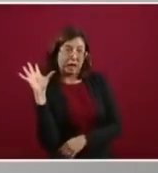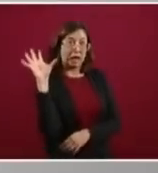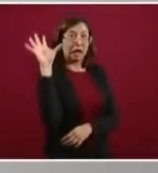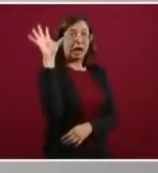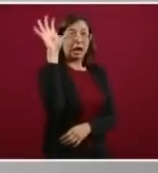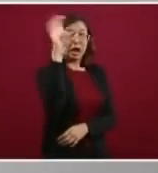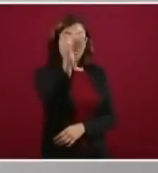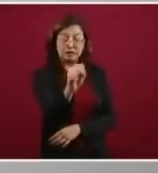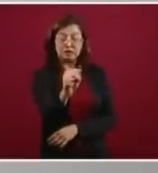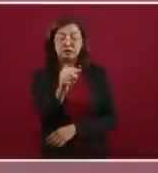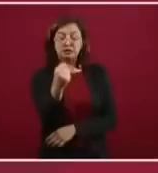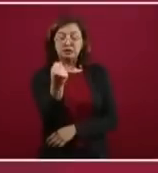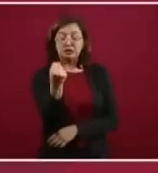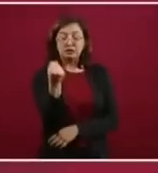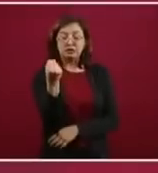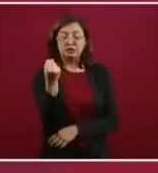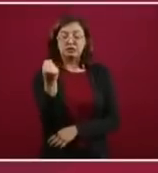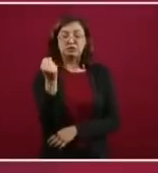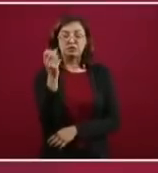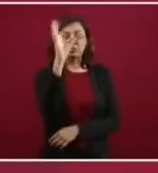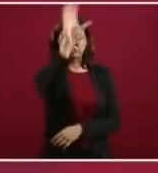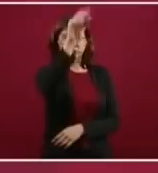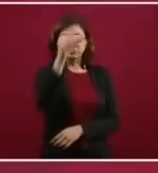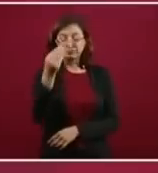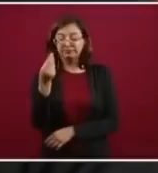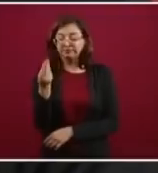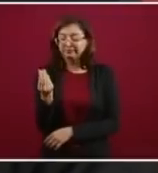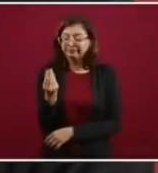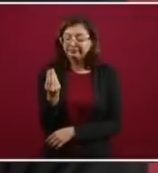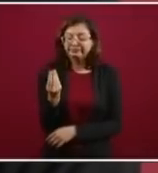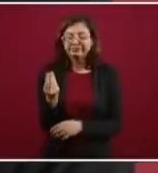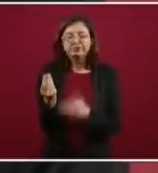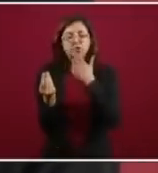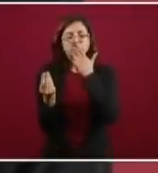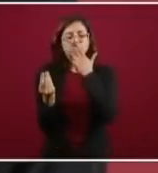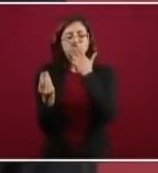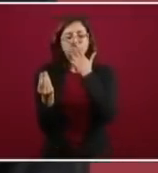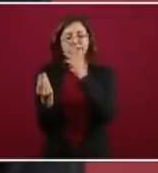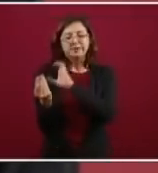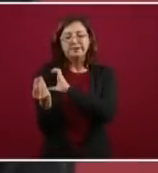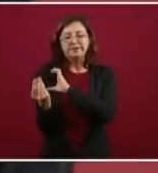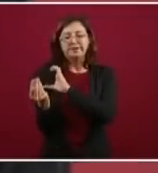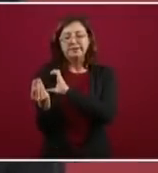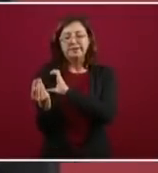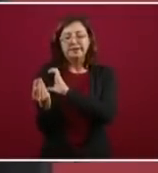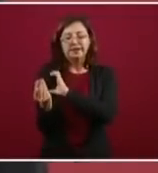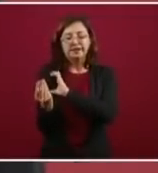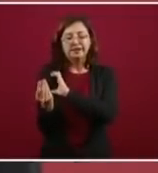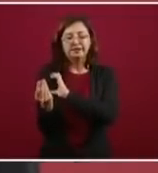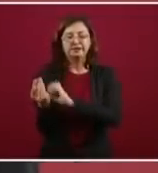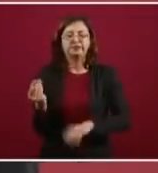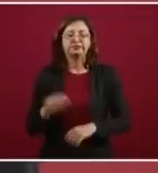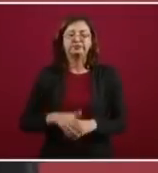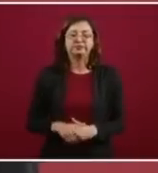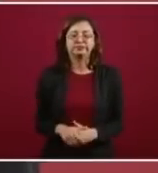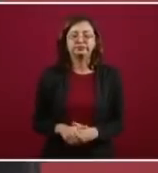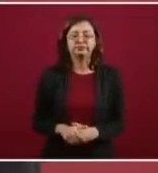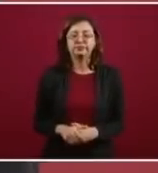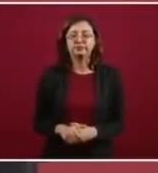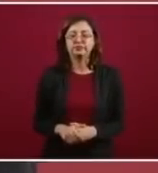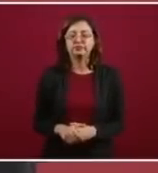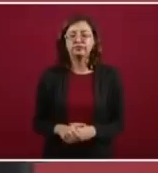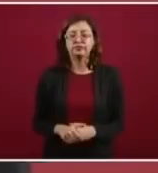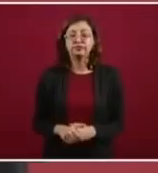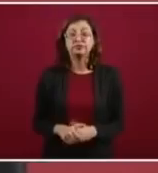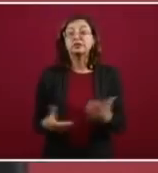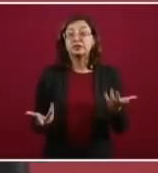Se extendió el brazo y lo cogió cariñosamente entre sus dedos. Fue la